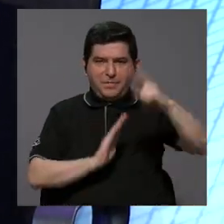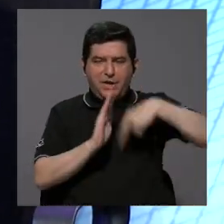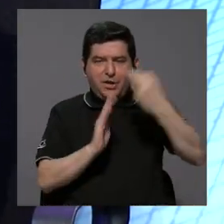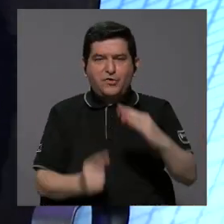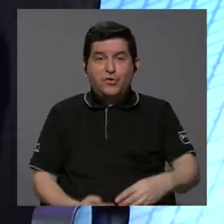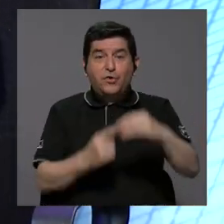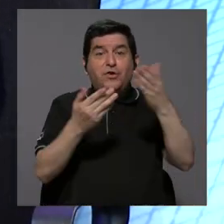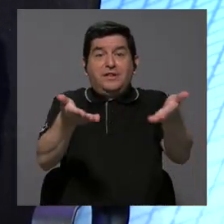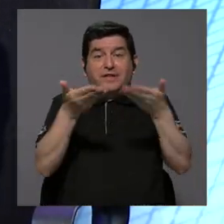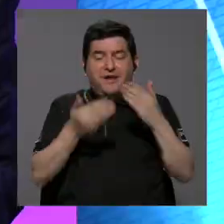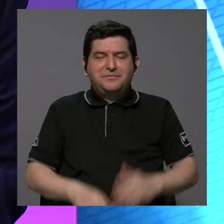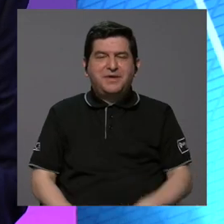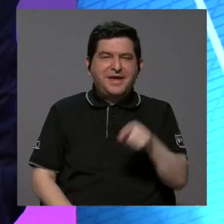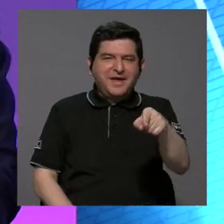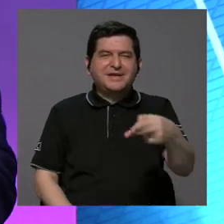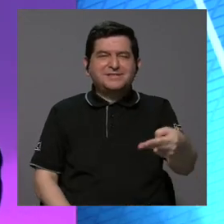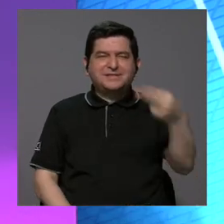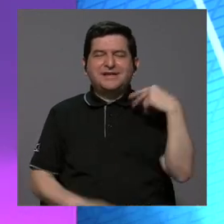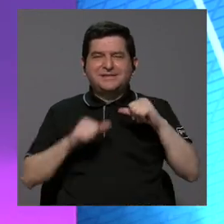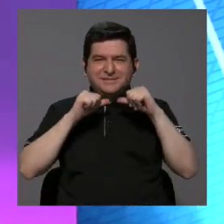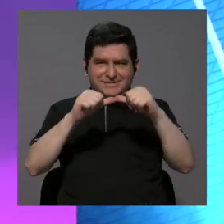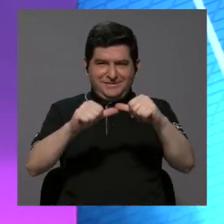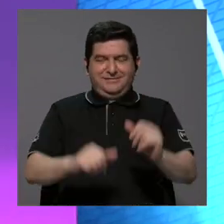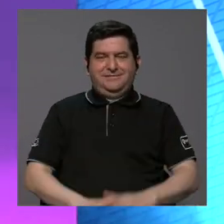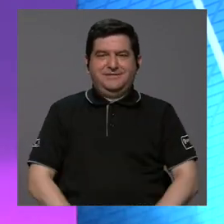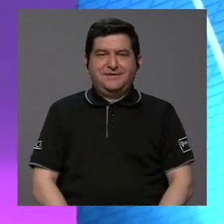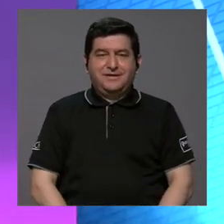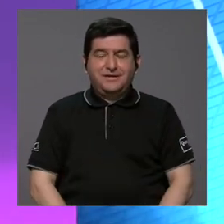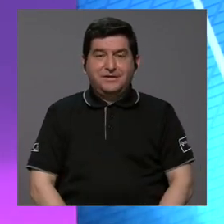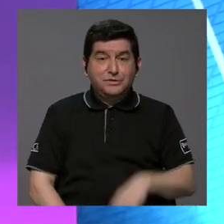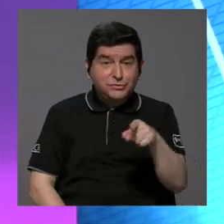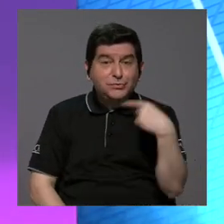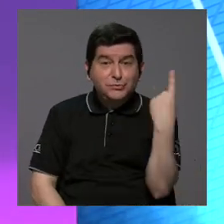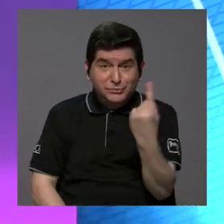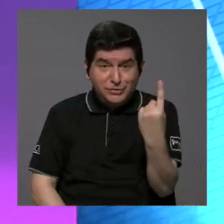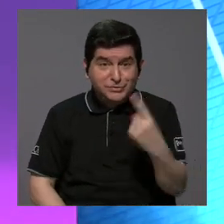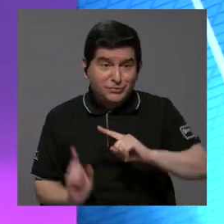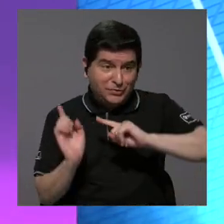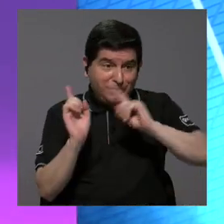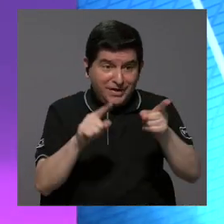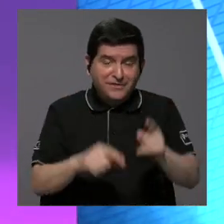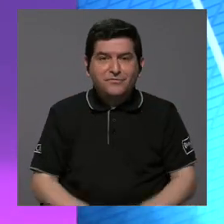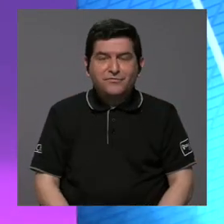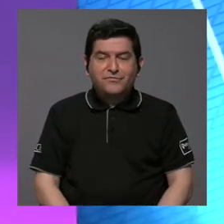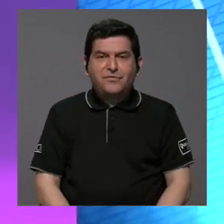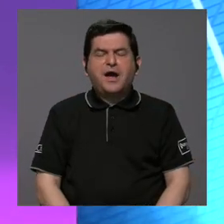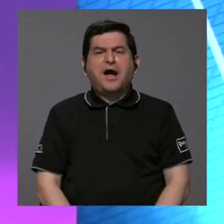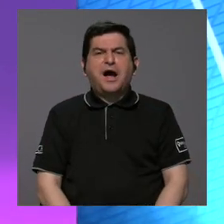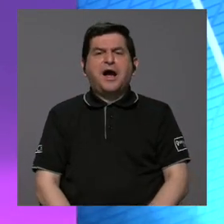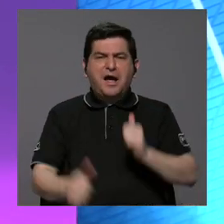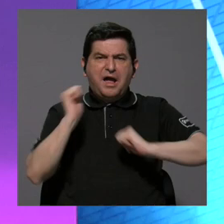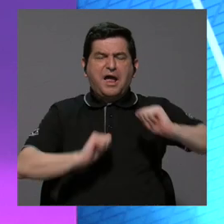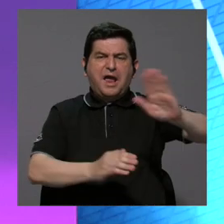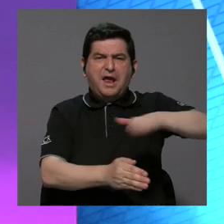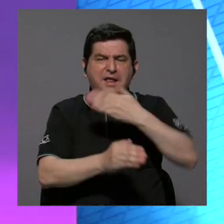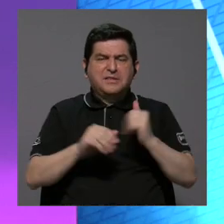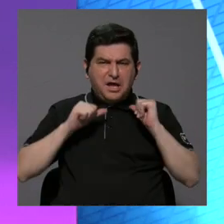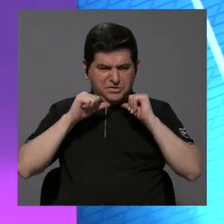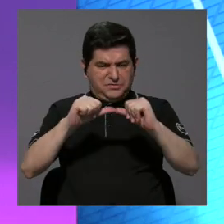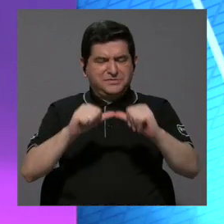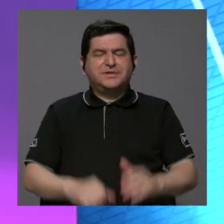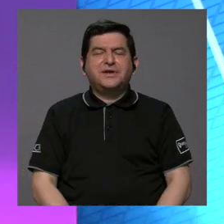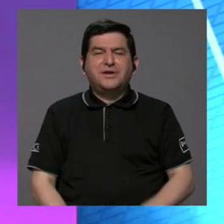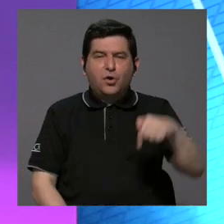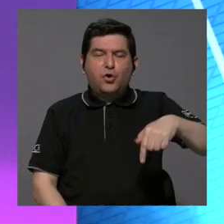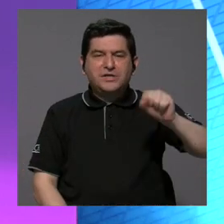y vamos con esa historia donde estoy seguro que si fuiste la única Pues el musical salió adelante estamos hoy con